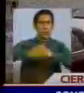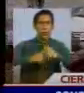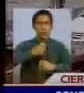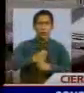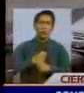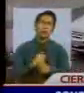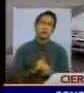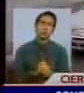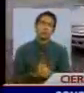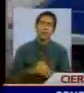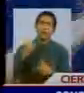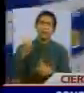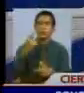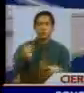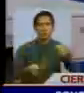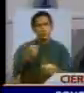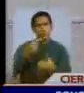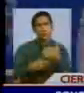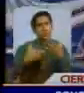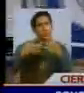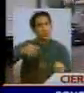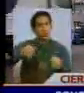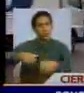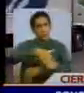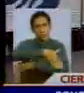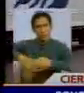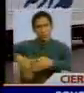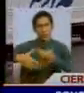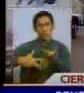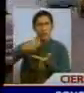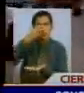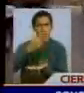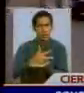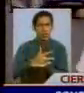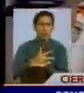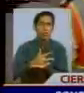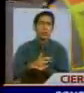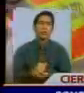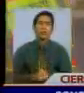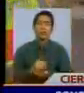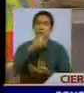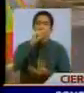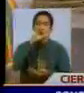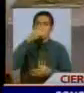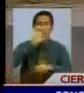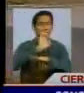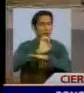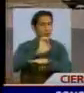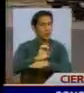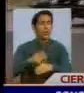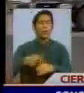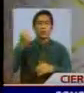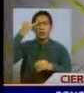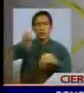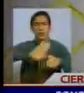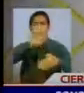solo afecta a los vehículos que deseen ir por la avenida Terminal Pascuales. Para ellos, la Comisión de Tránsito del Ecuador creó un